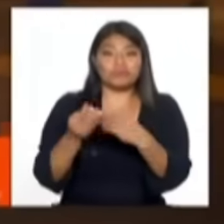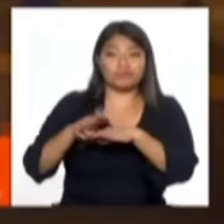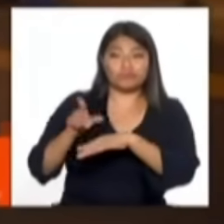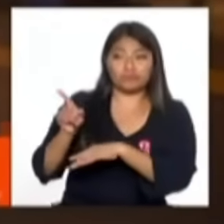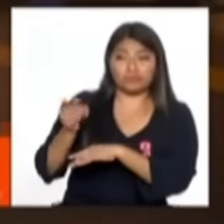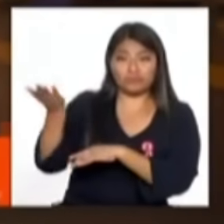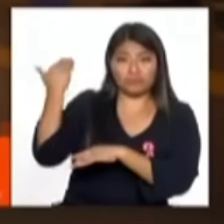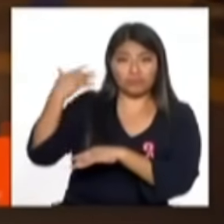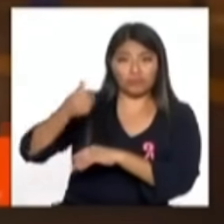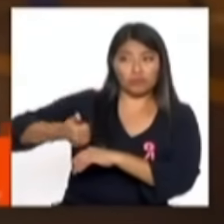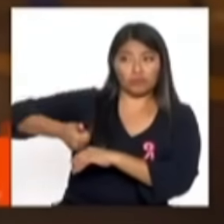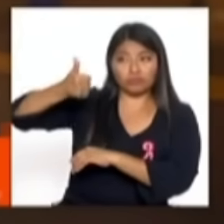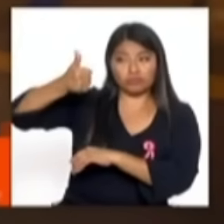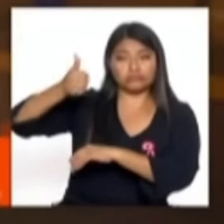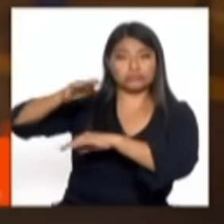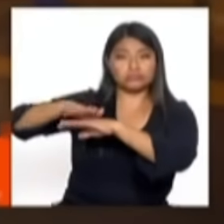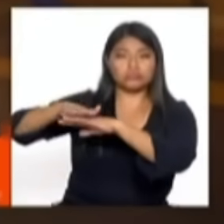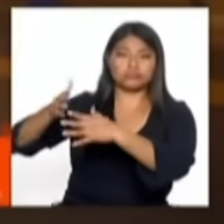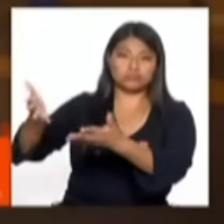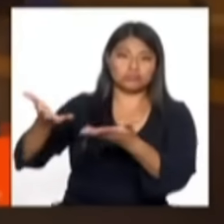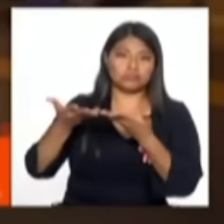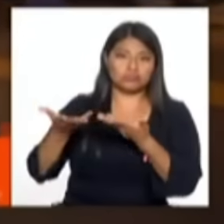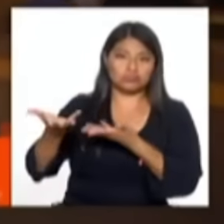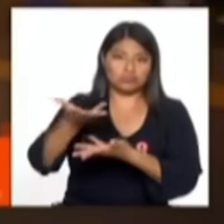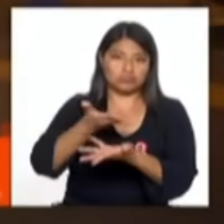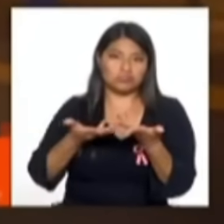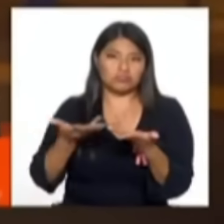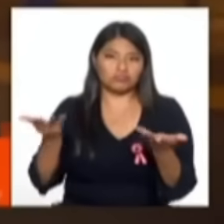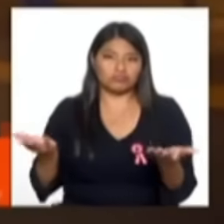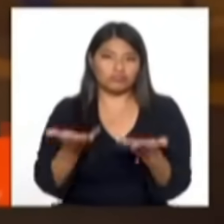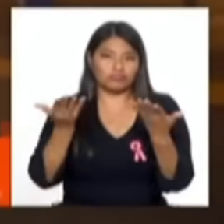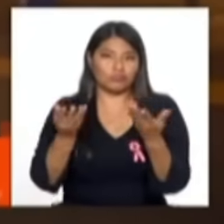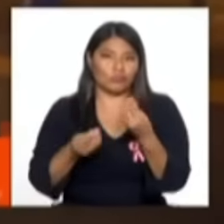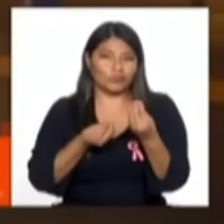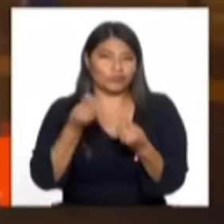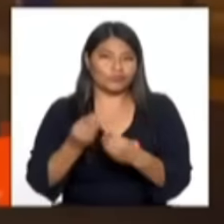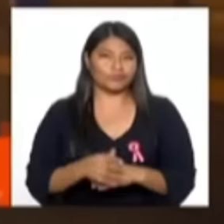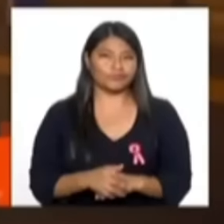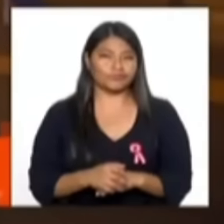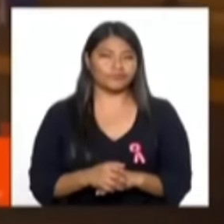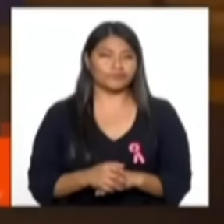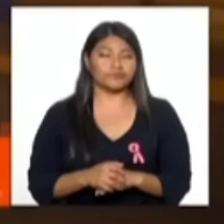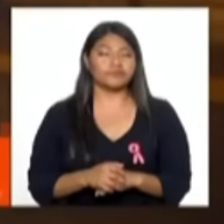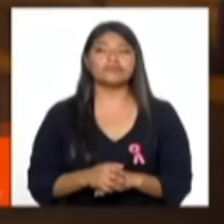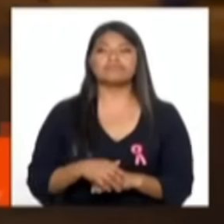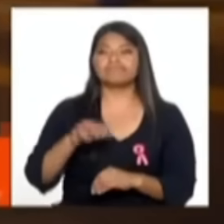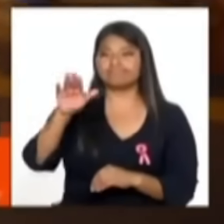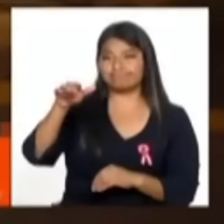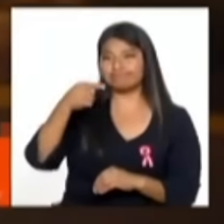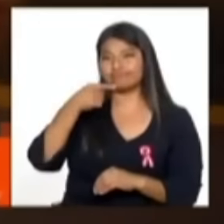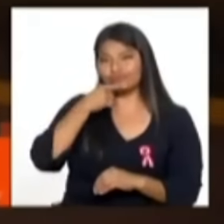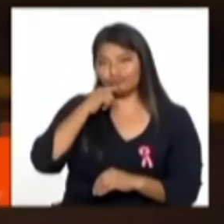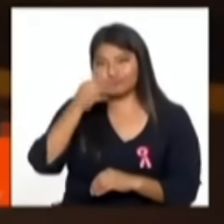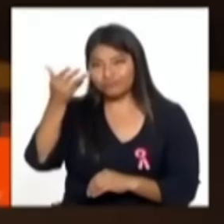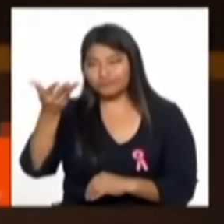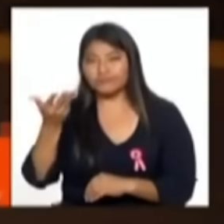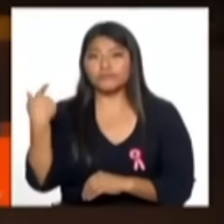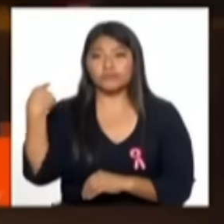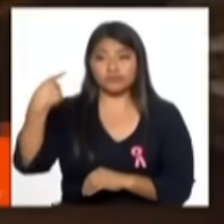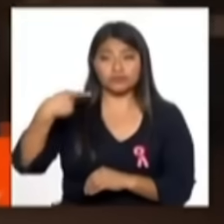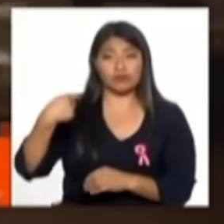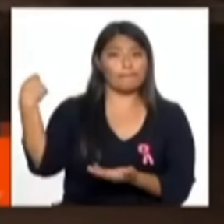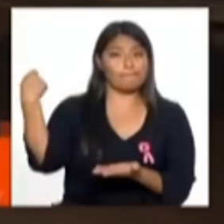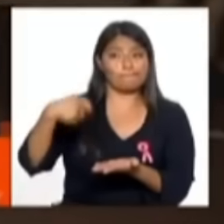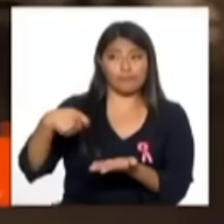directiva del mercado para poder, ¿no?, llegar a un arreglo, un consenso en todo caso? Señorita, quiero aclarar esto. Todos los incrementos de pagos que se graban